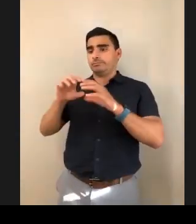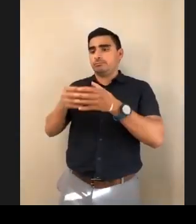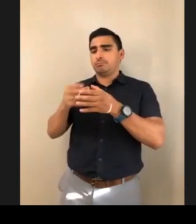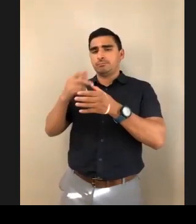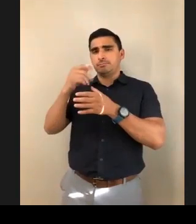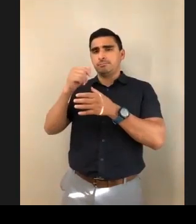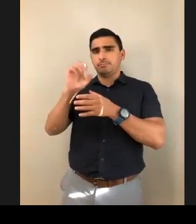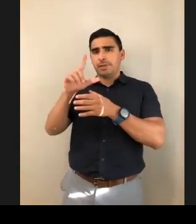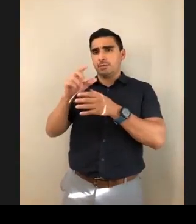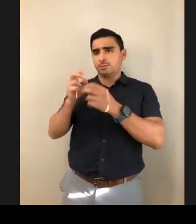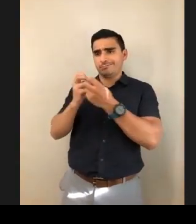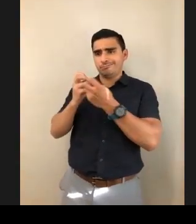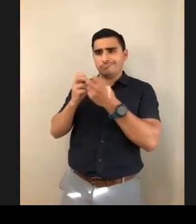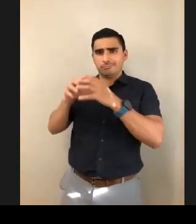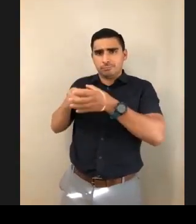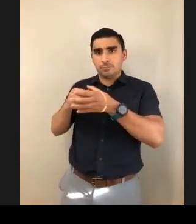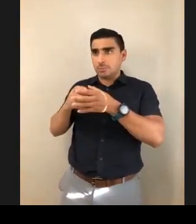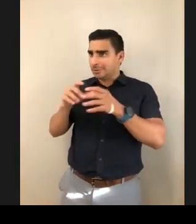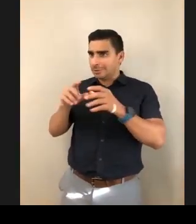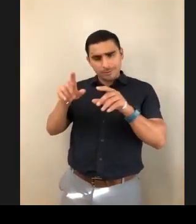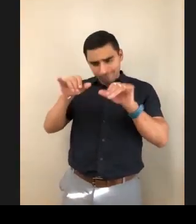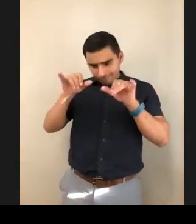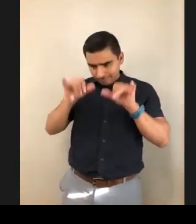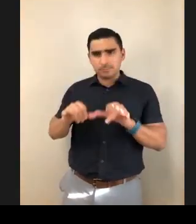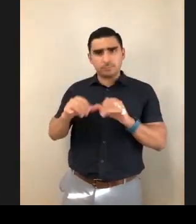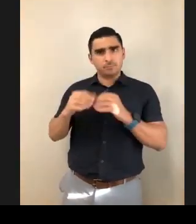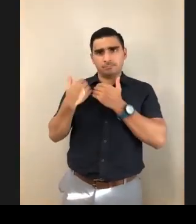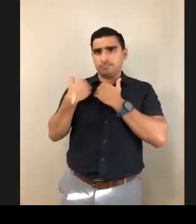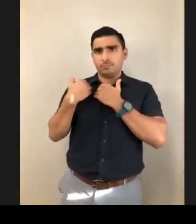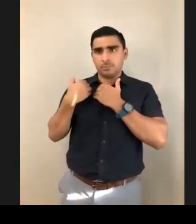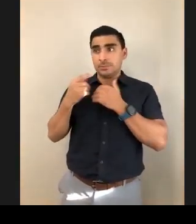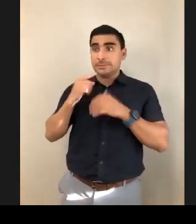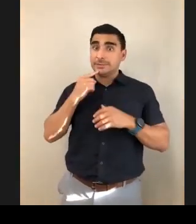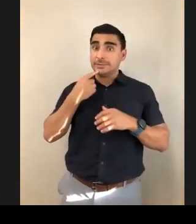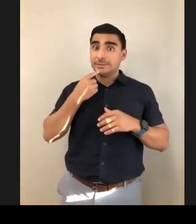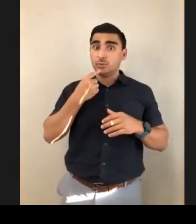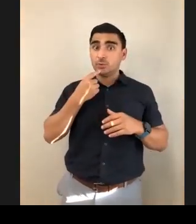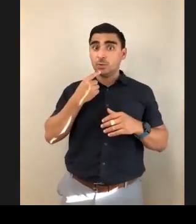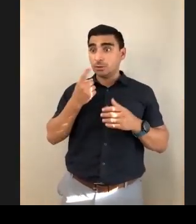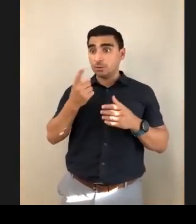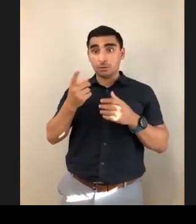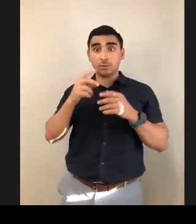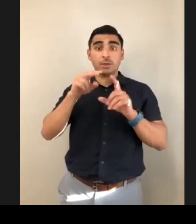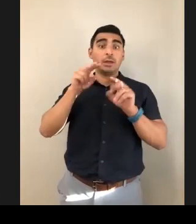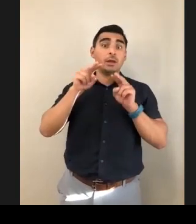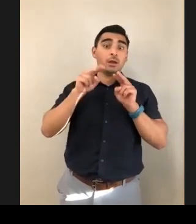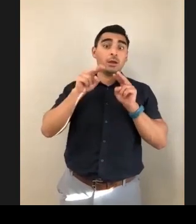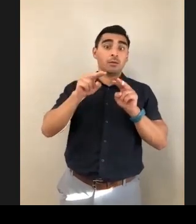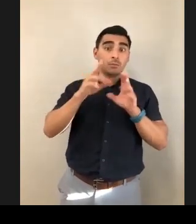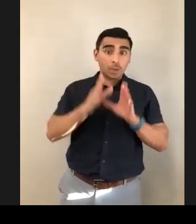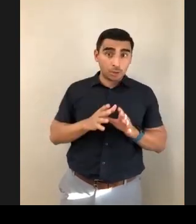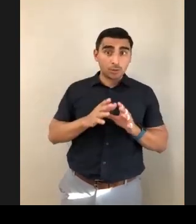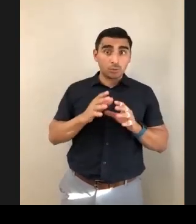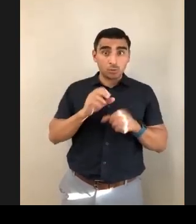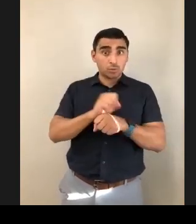y el comité de supervisión tiene la misma tarea. Cualquier persona